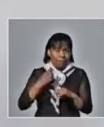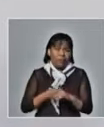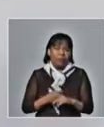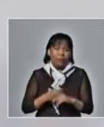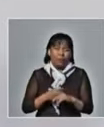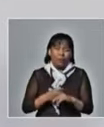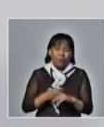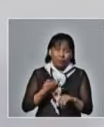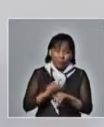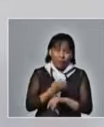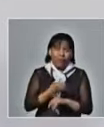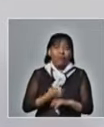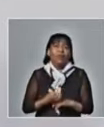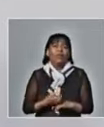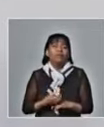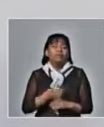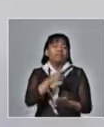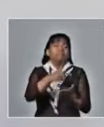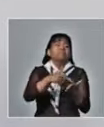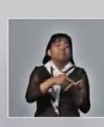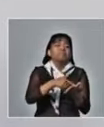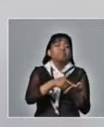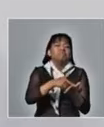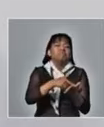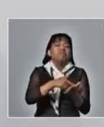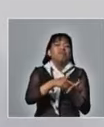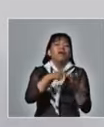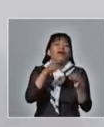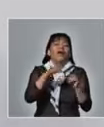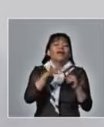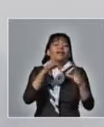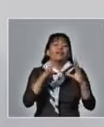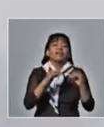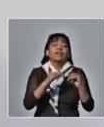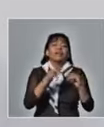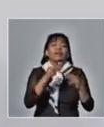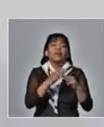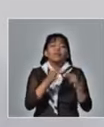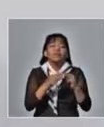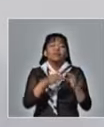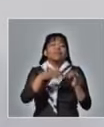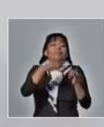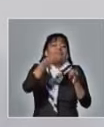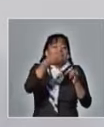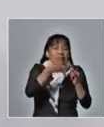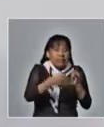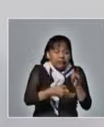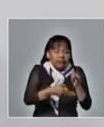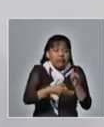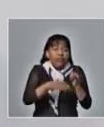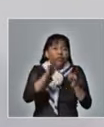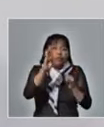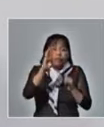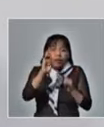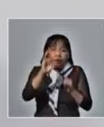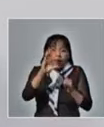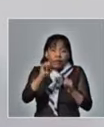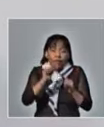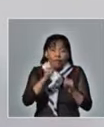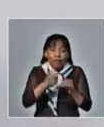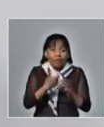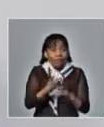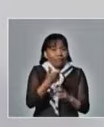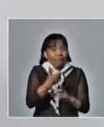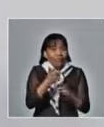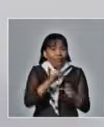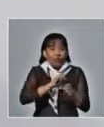Chaín les vamos a poner el lugar, el instructor y el material. Y al final les vamos a dar una beca para que tengan una lanita para